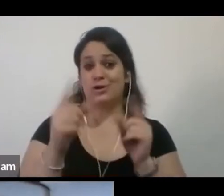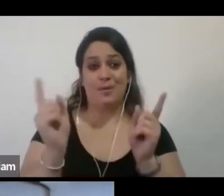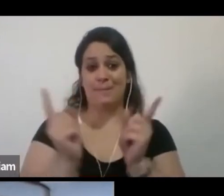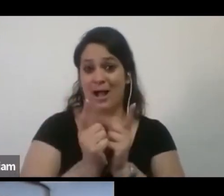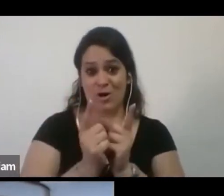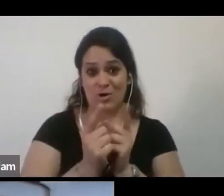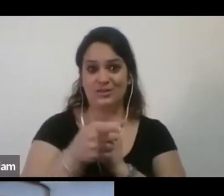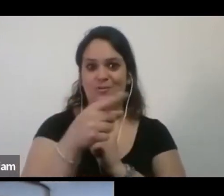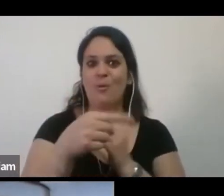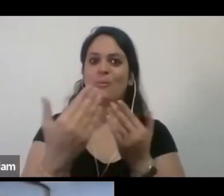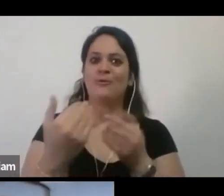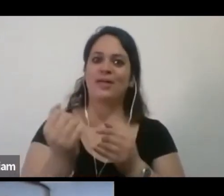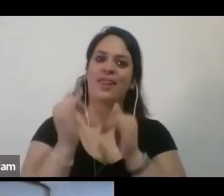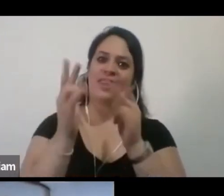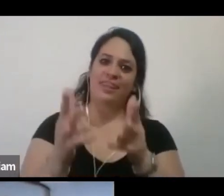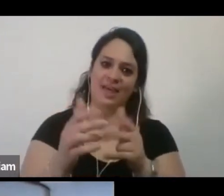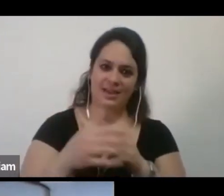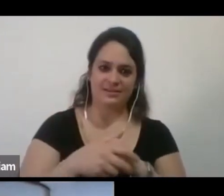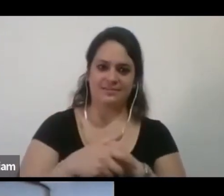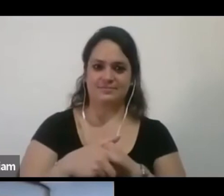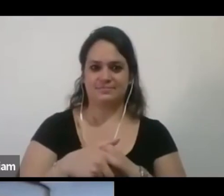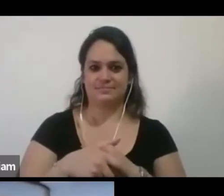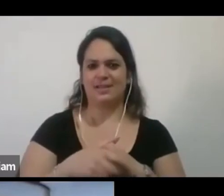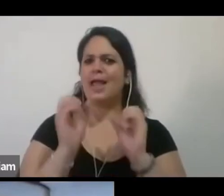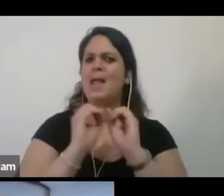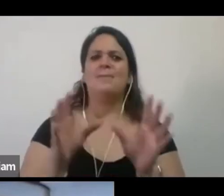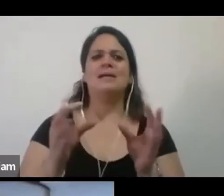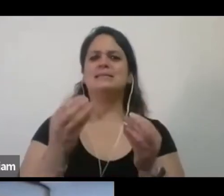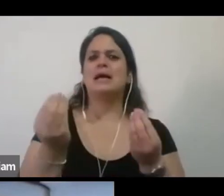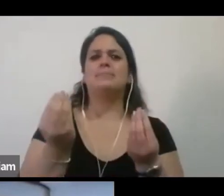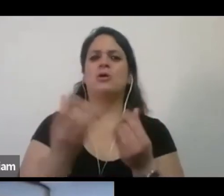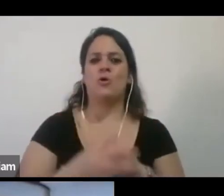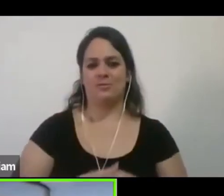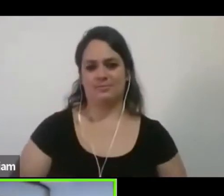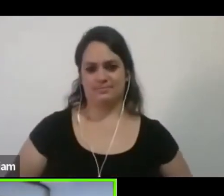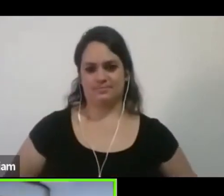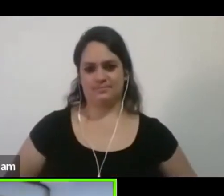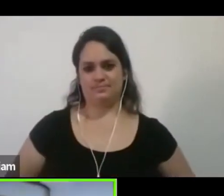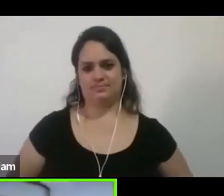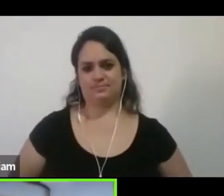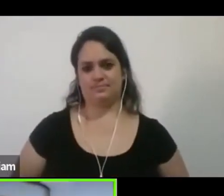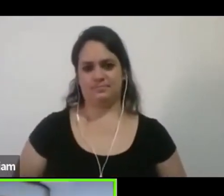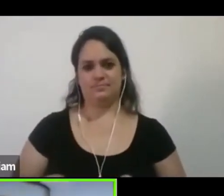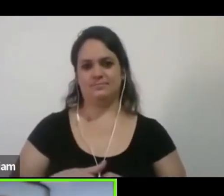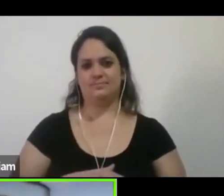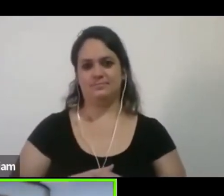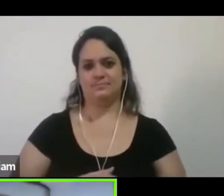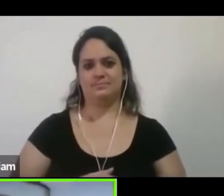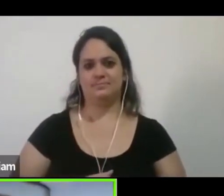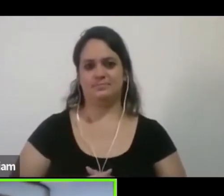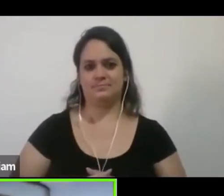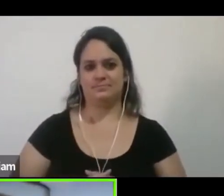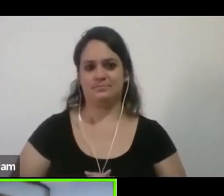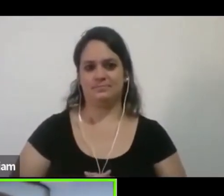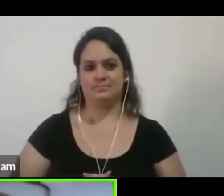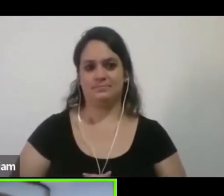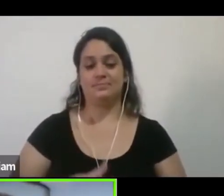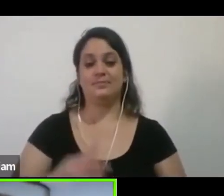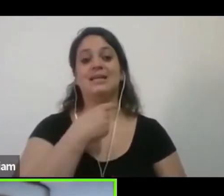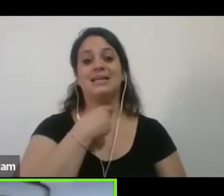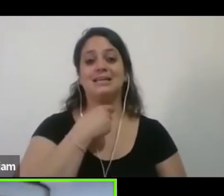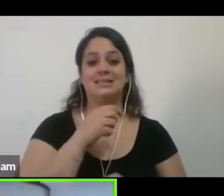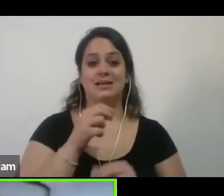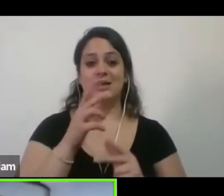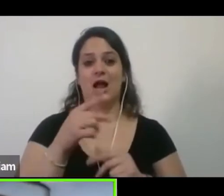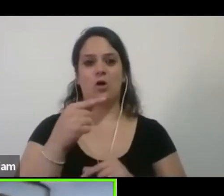nos puedes brindar, pero ¿por dónde podríamos empezar? Y por ahí quisiera primero romper con un